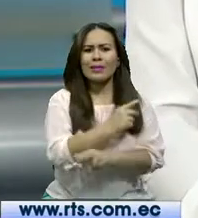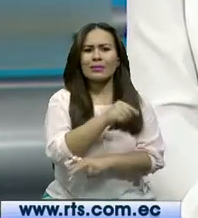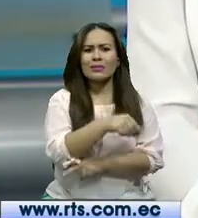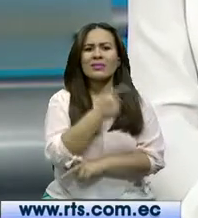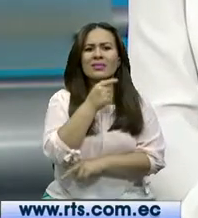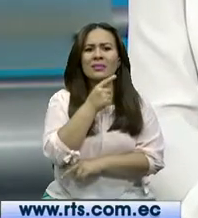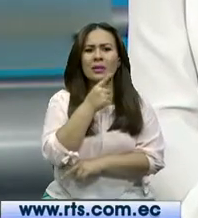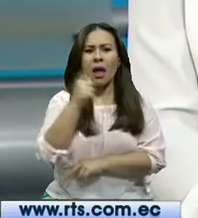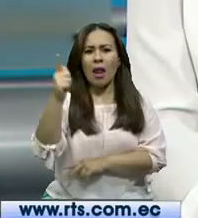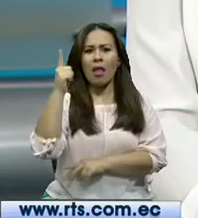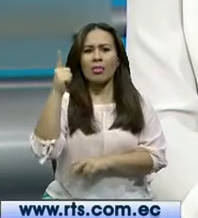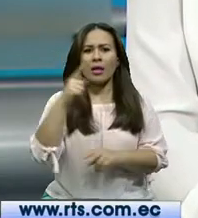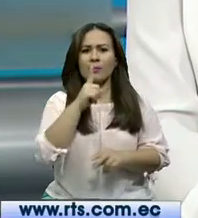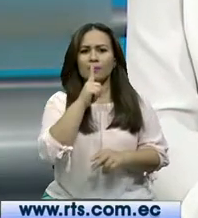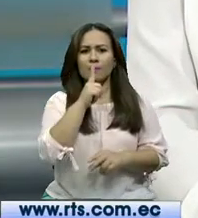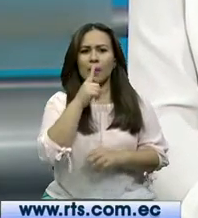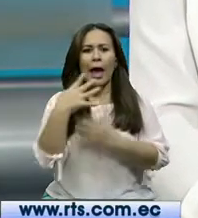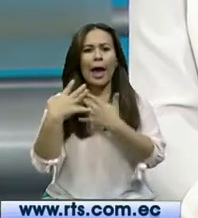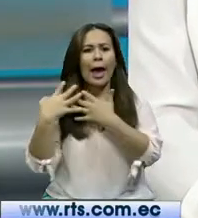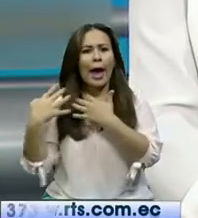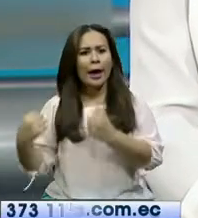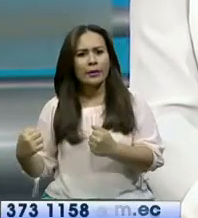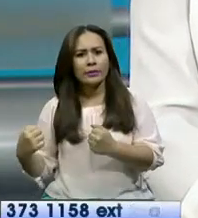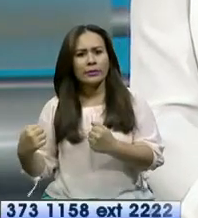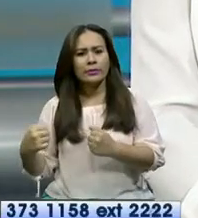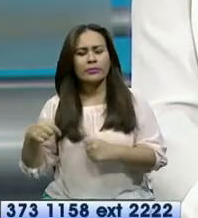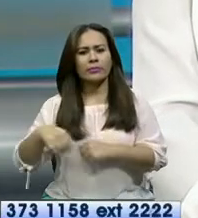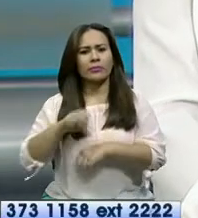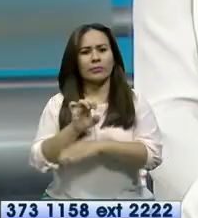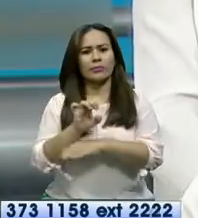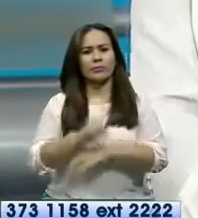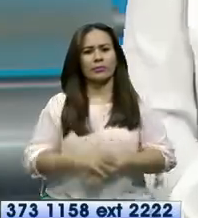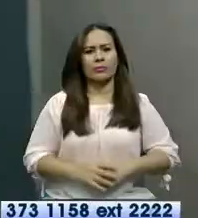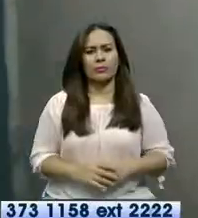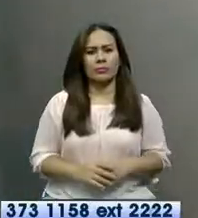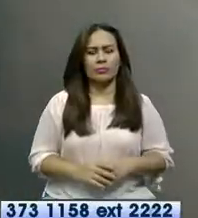era liderada desde el interior de las cárceles del país.